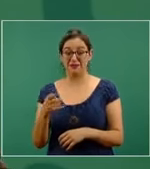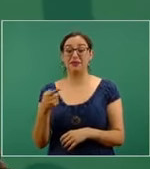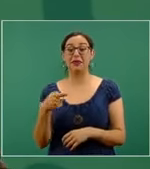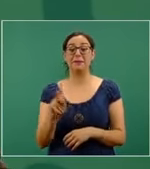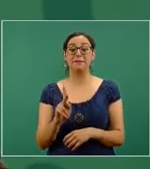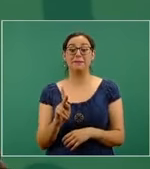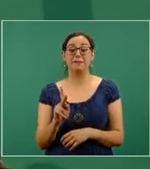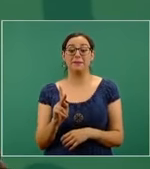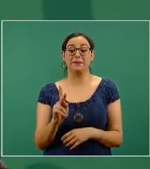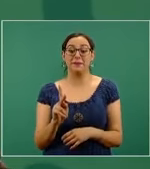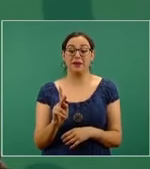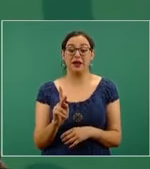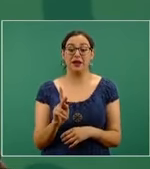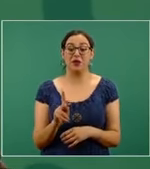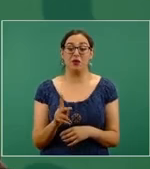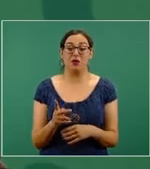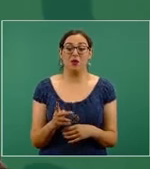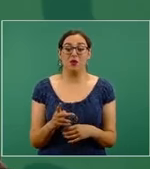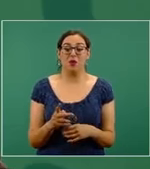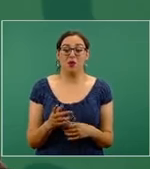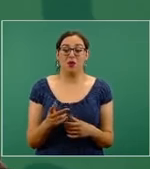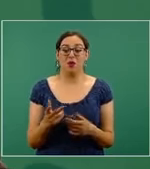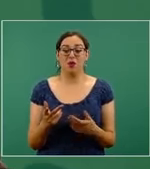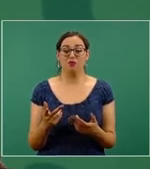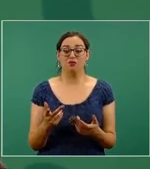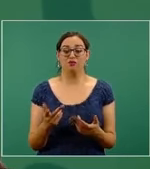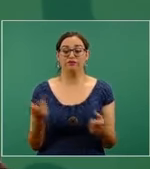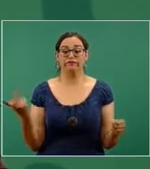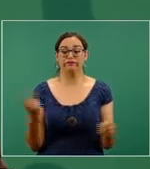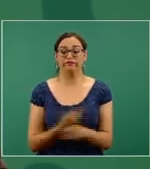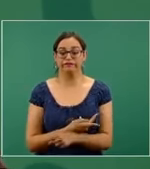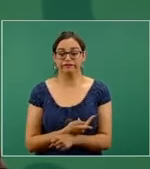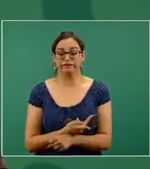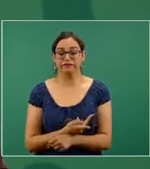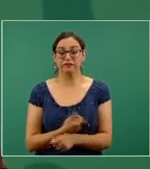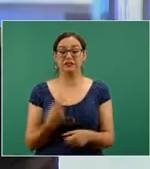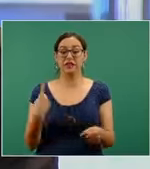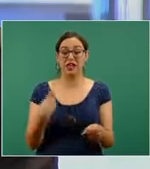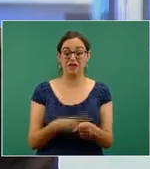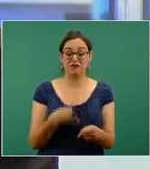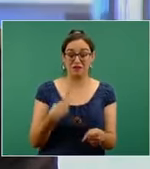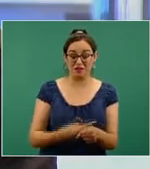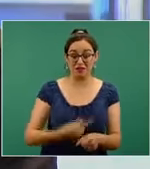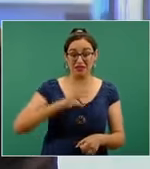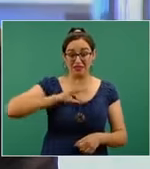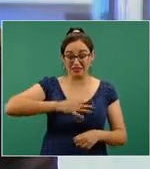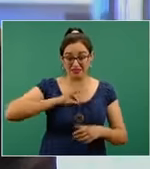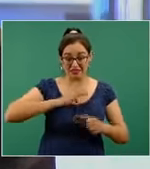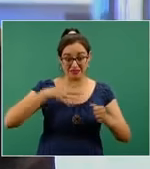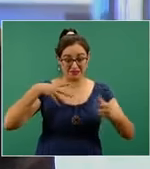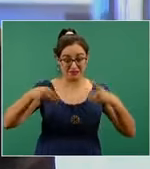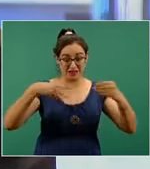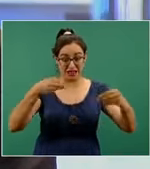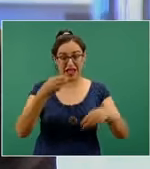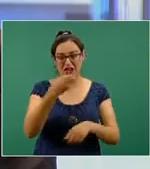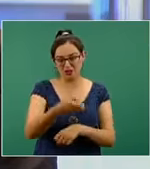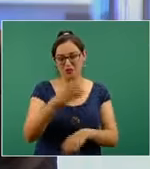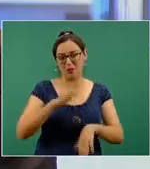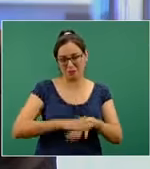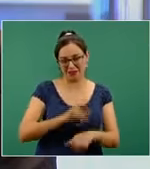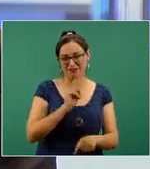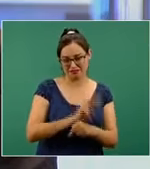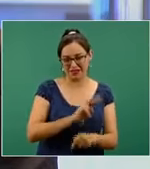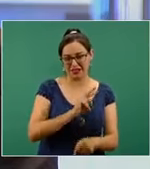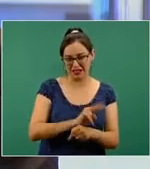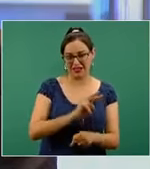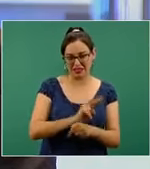efectivamente, las enfermedades infectocontagiosas, que son las que vamos a decir se vigilan de una manera más constante, más